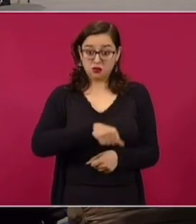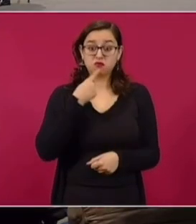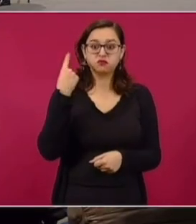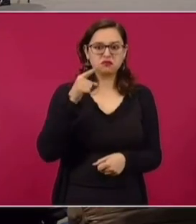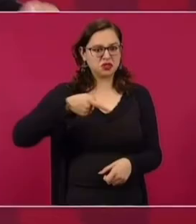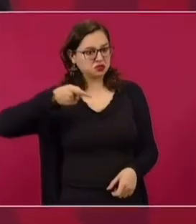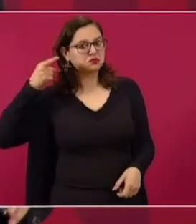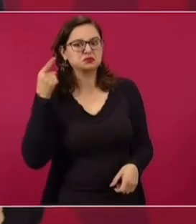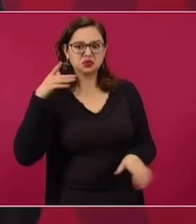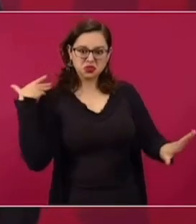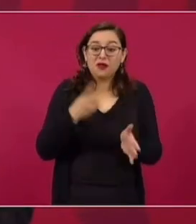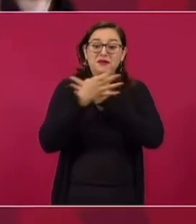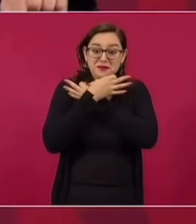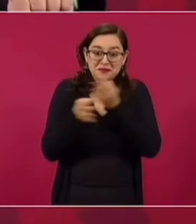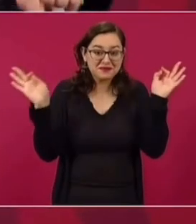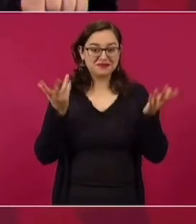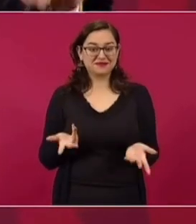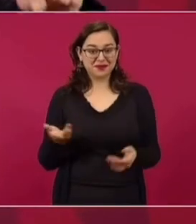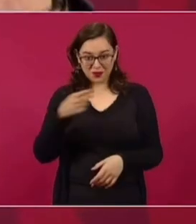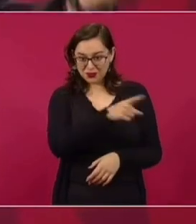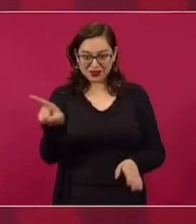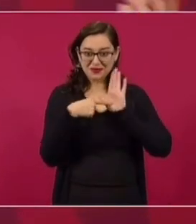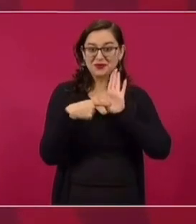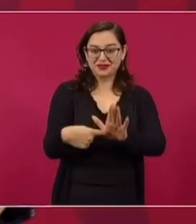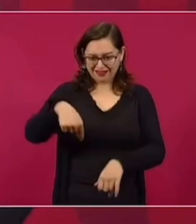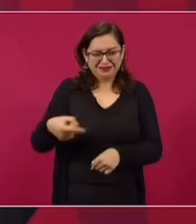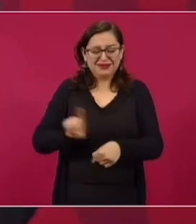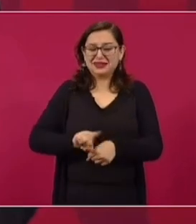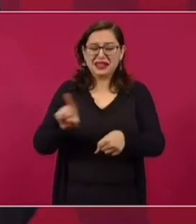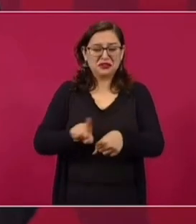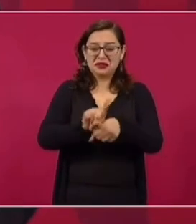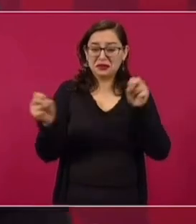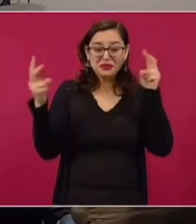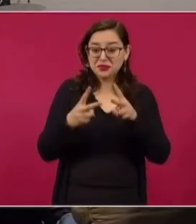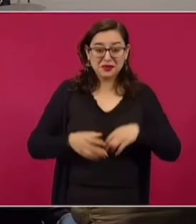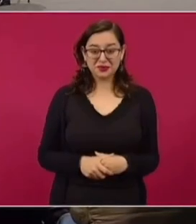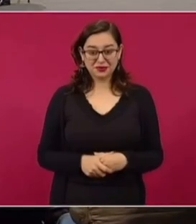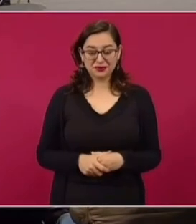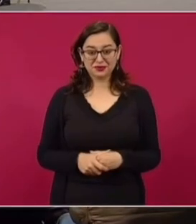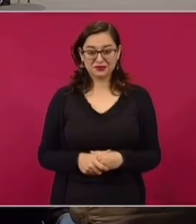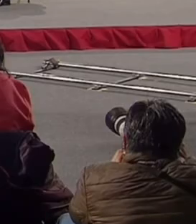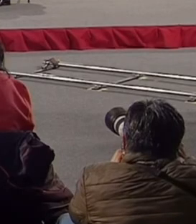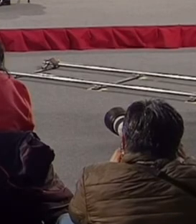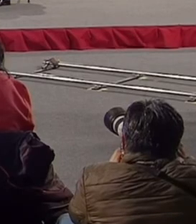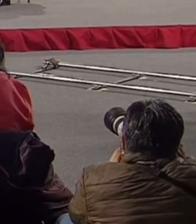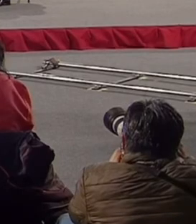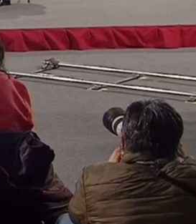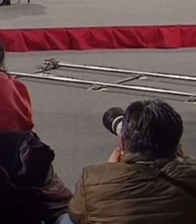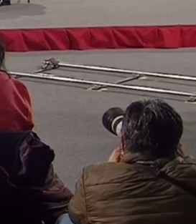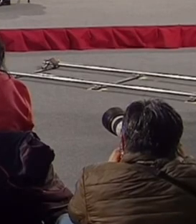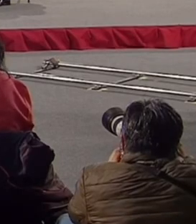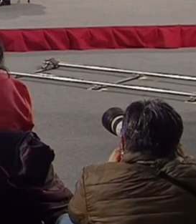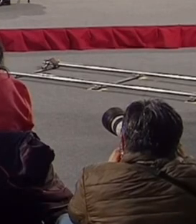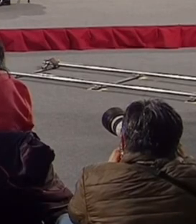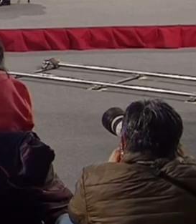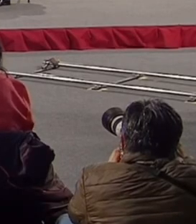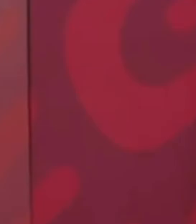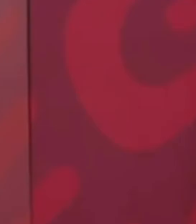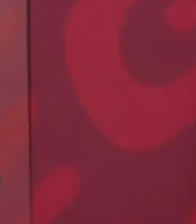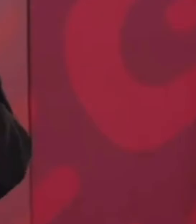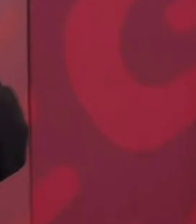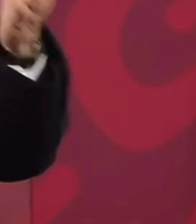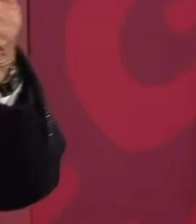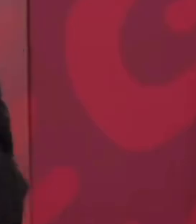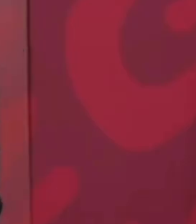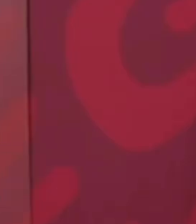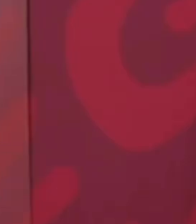una represalia, aquí sale. Aquí se da a conocer, aquí nos vemos todos los días. Además, casi todos los medios de comunicación están en contra de nosotros.